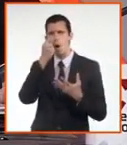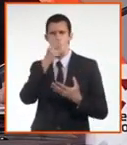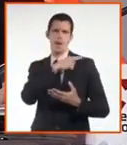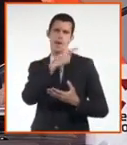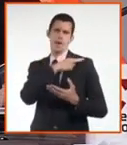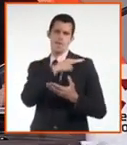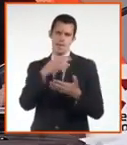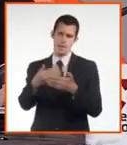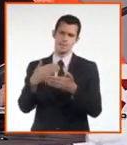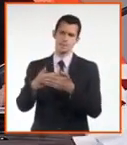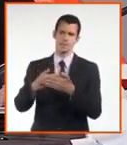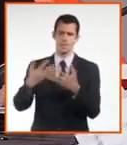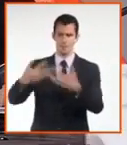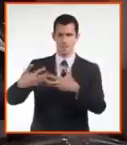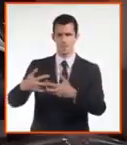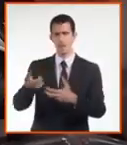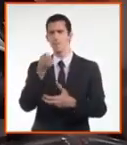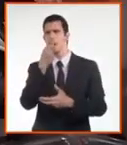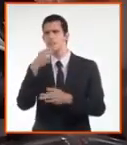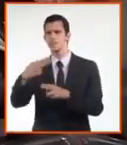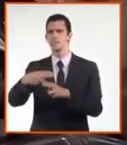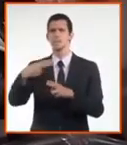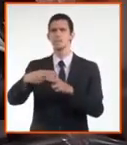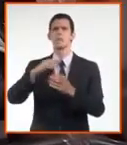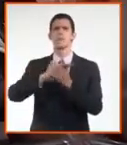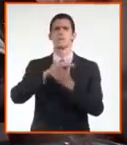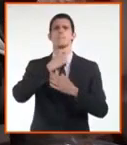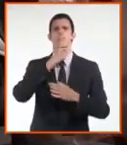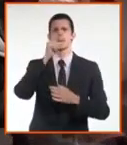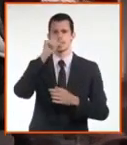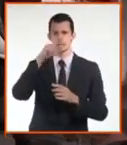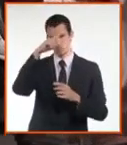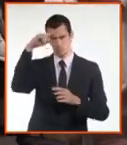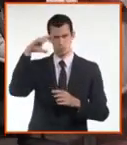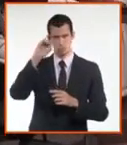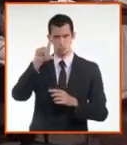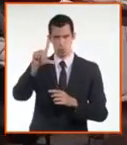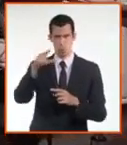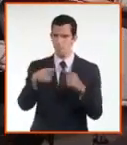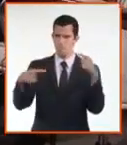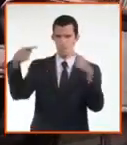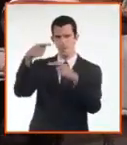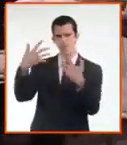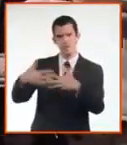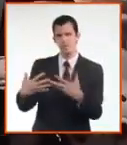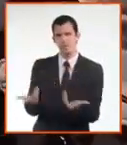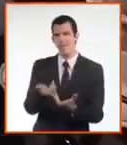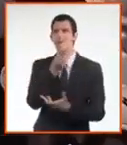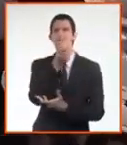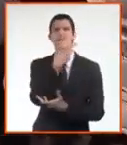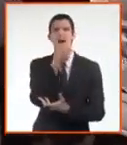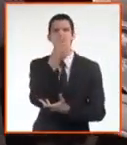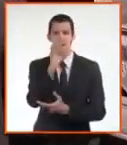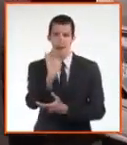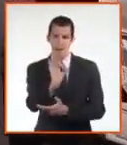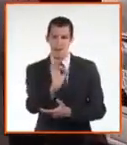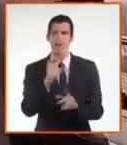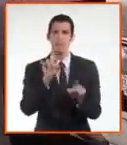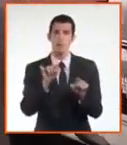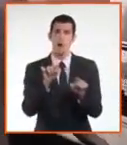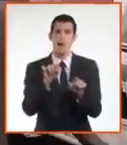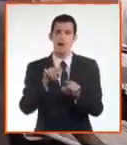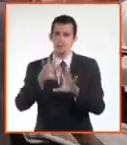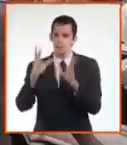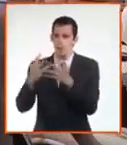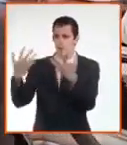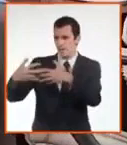en el país que es además la empresa que tiene más que ver con las farmacias la que garantiza la mayoría de